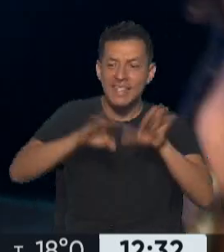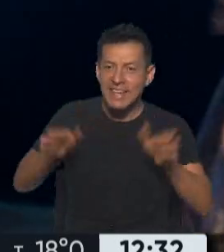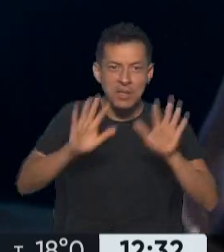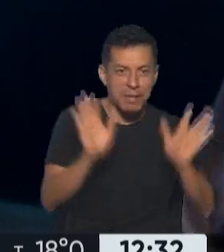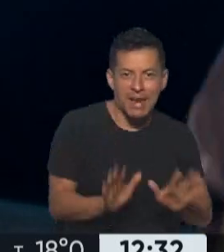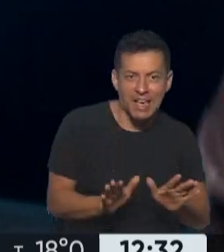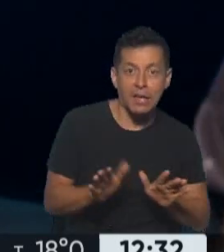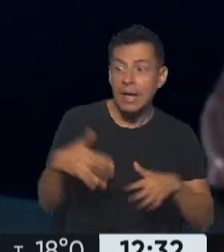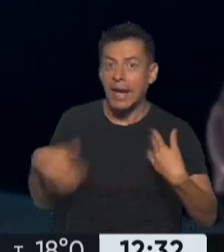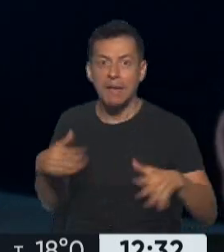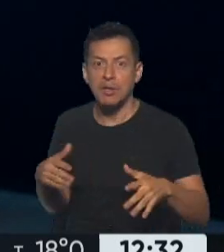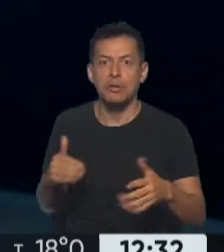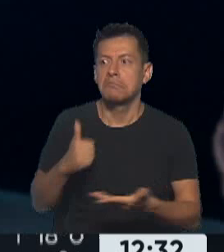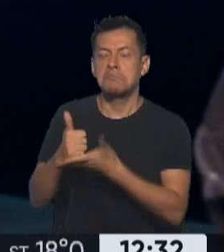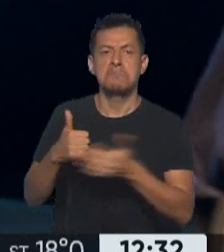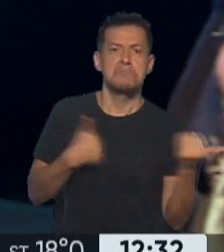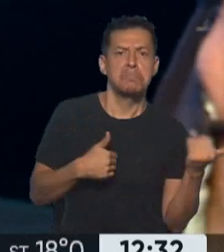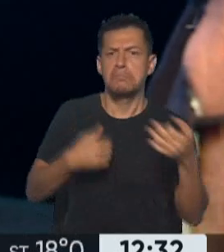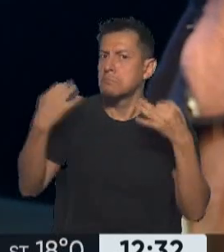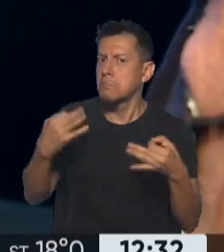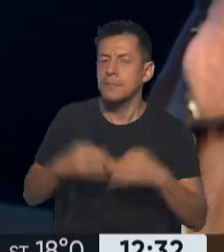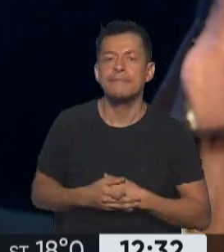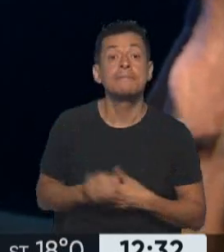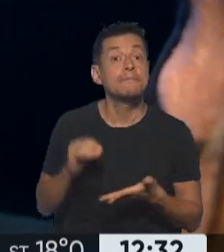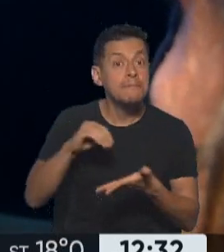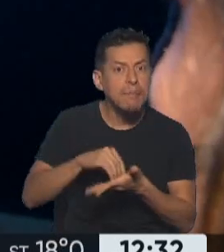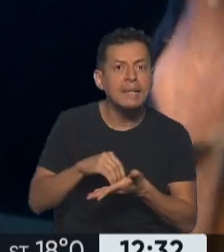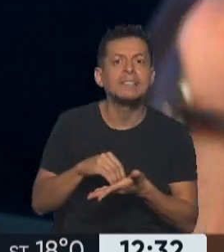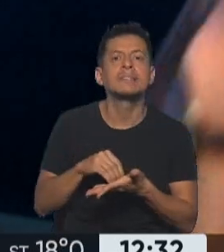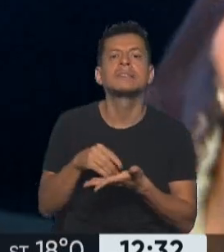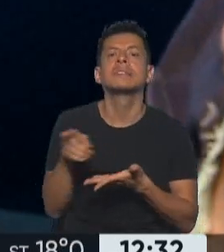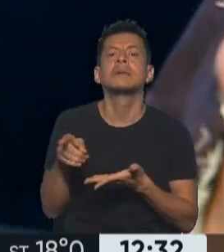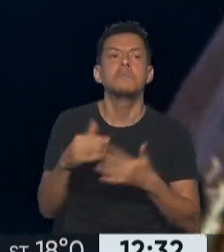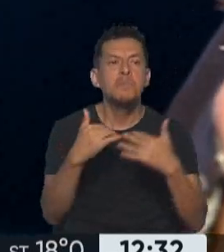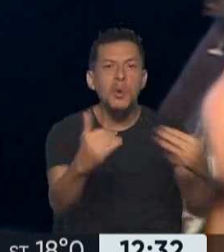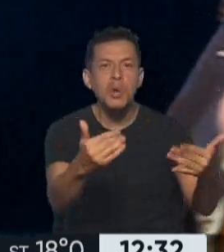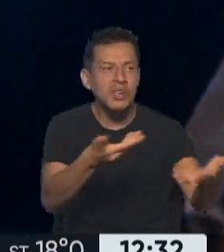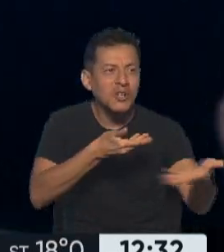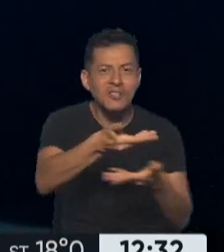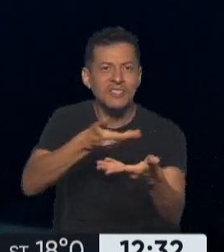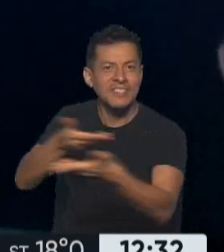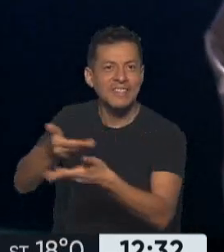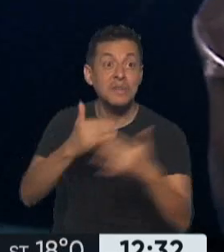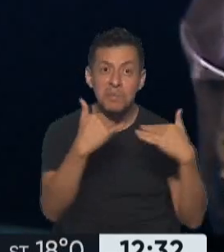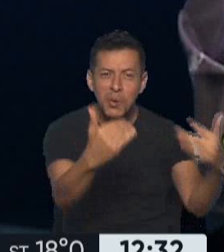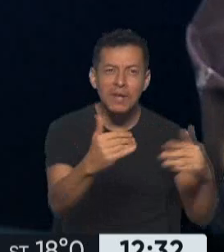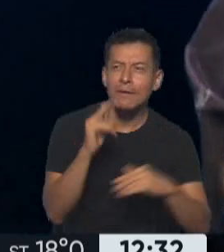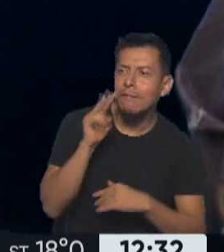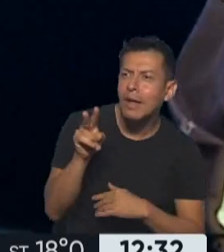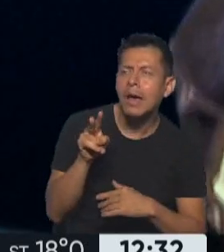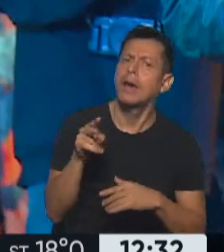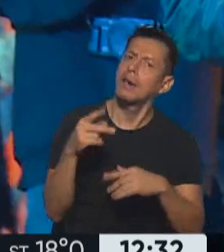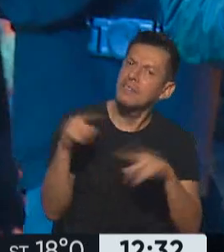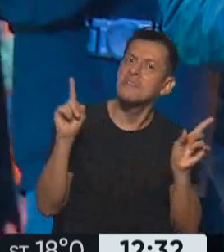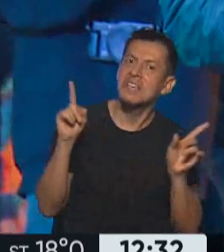escenario y hacer todo rápido y tocar bárbaro. Y la otra parte es la del intercambio del público, ¿no? Que el público pueda ver cosas que no está